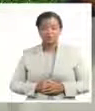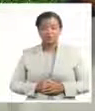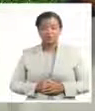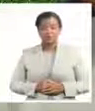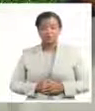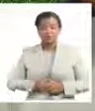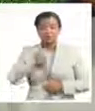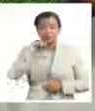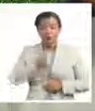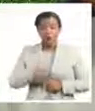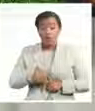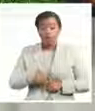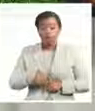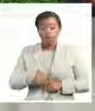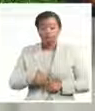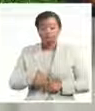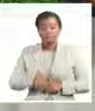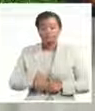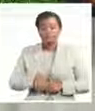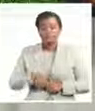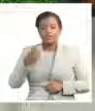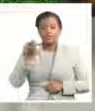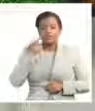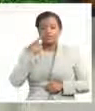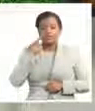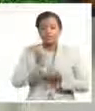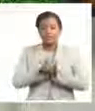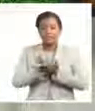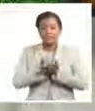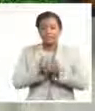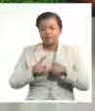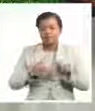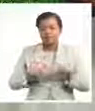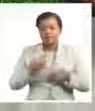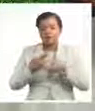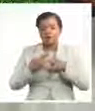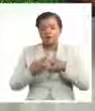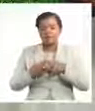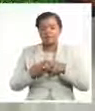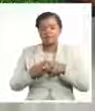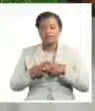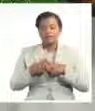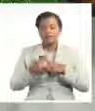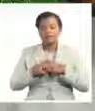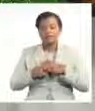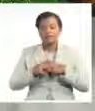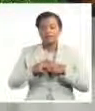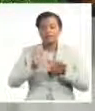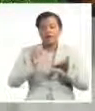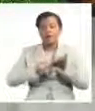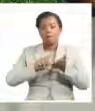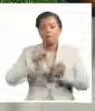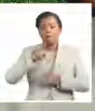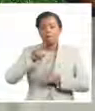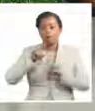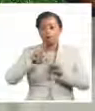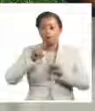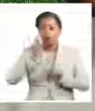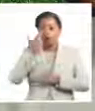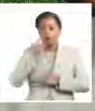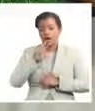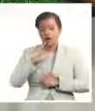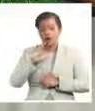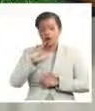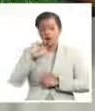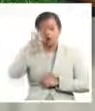la mayor discordia está con los portuarios y agricultores que no recibieron la mayoría de los votos